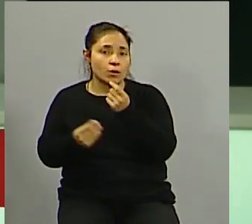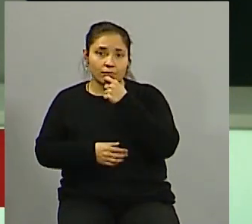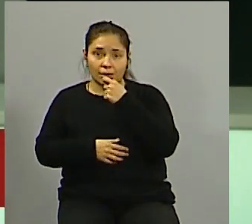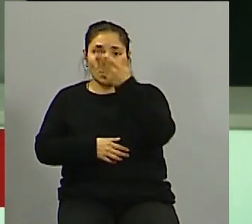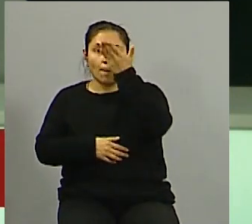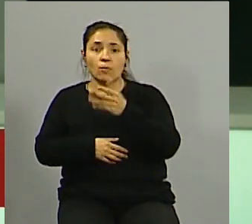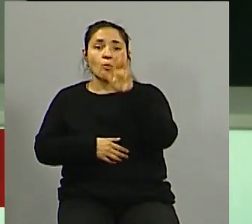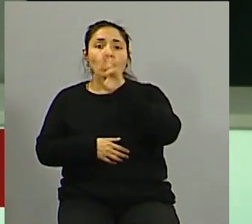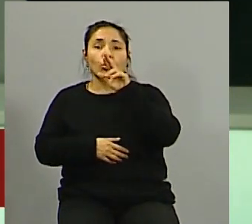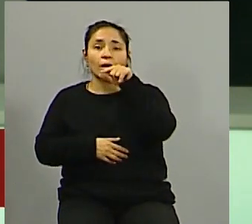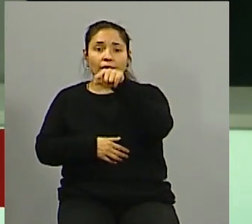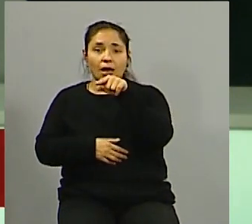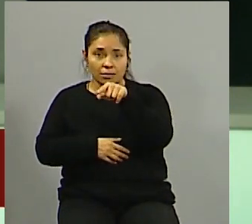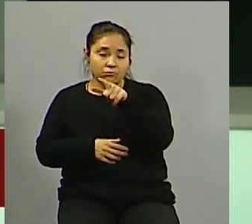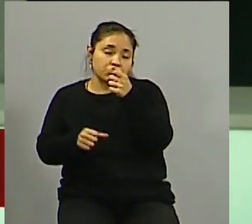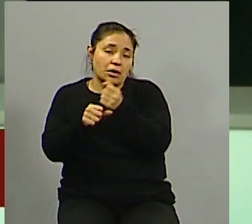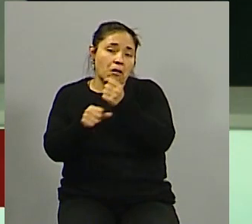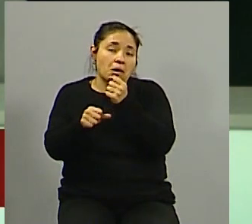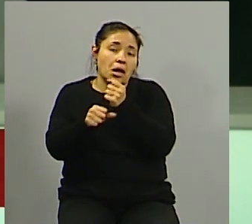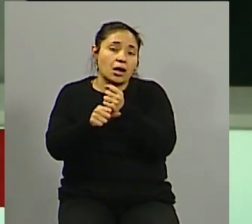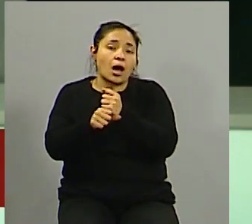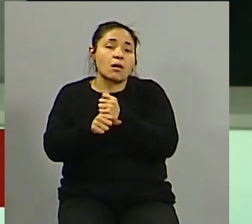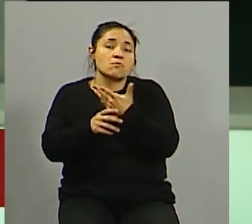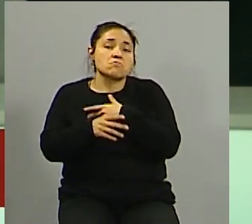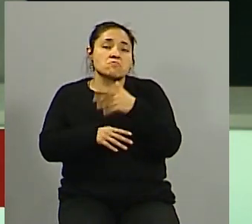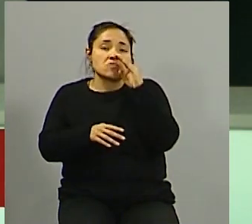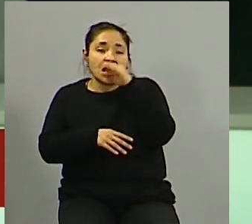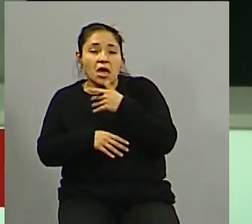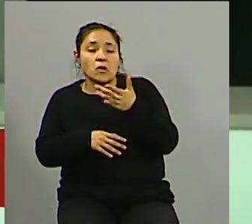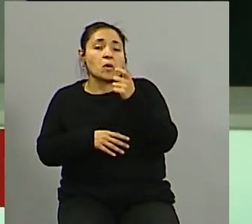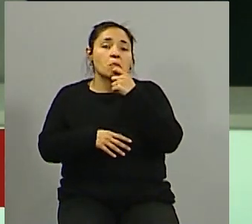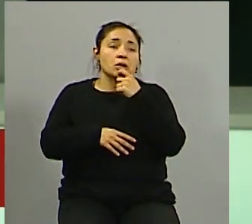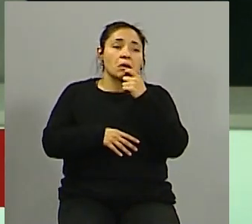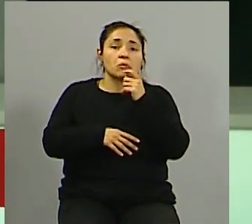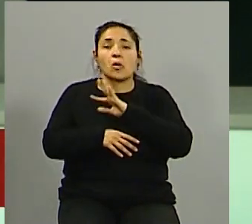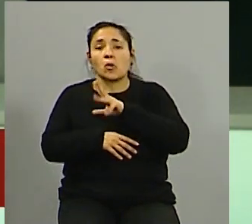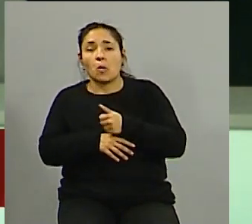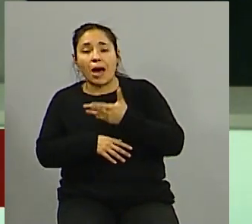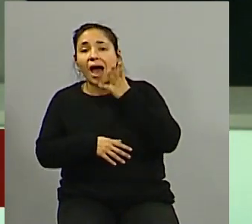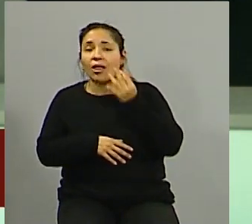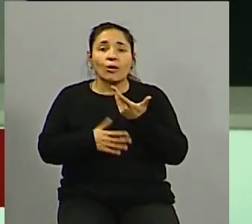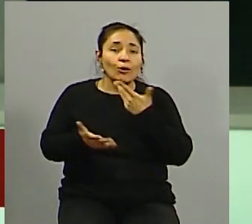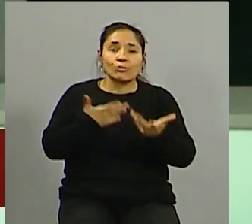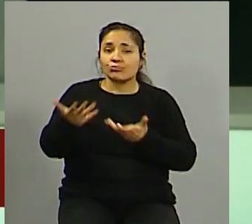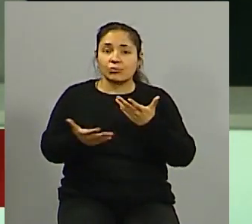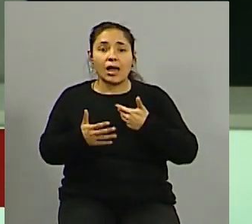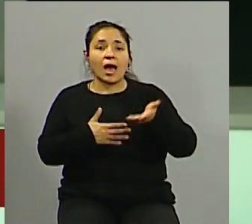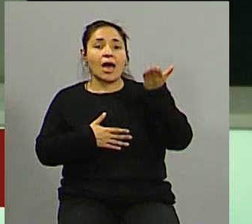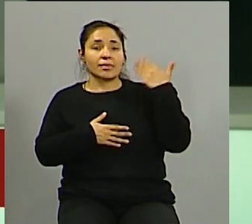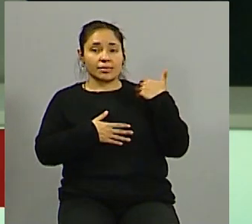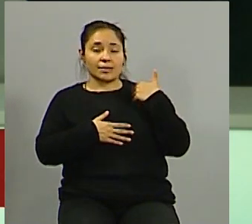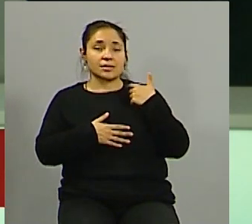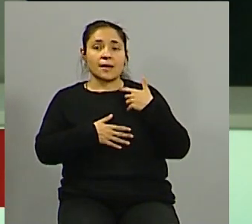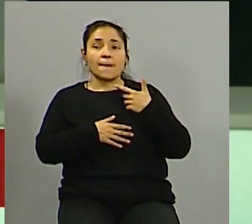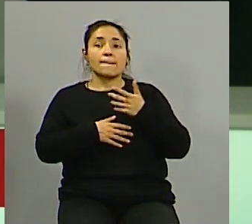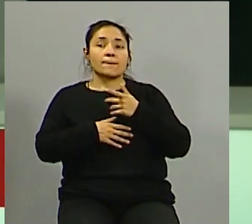no le aportaron o le robaron los aportes? Porque eso también sucedía, ¿no? El trabajo informal o no, el sistema no era como es ahora, que